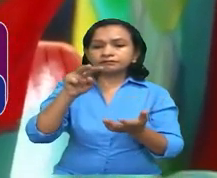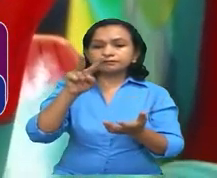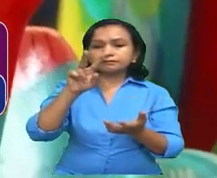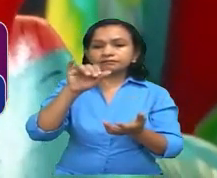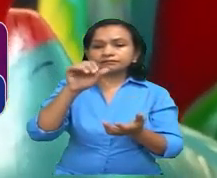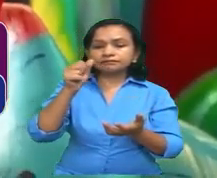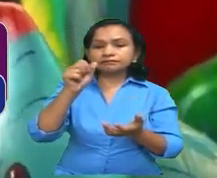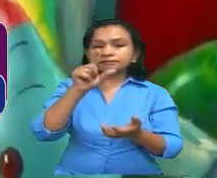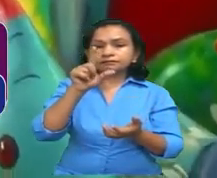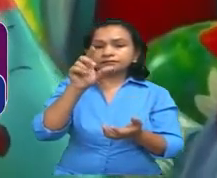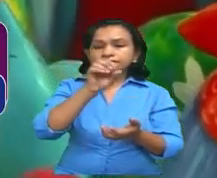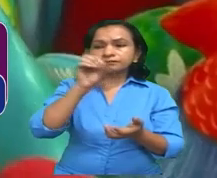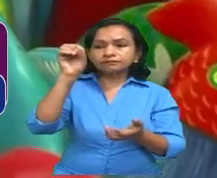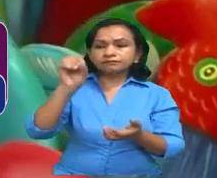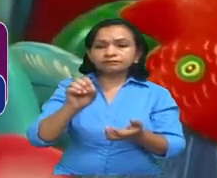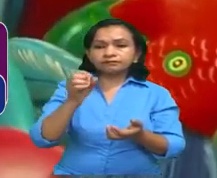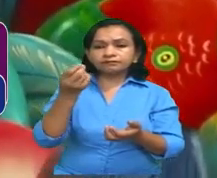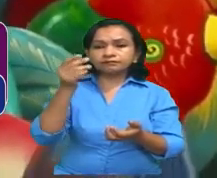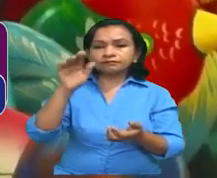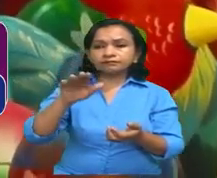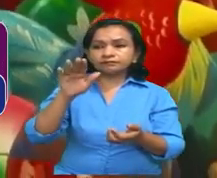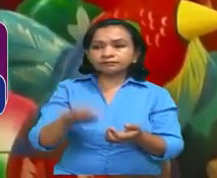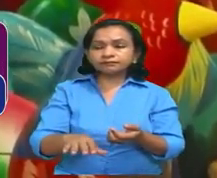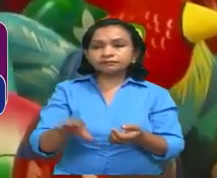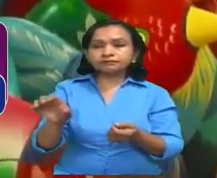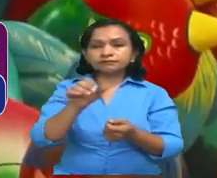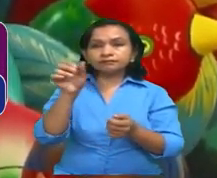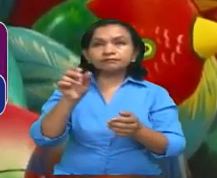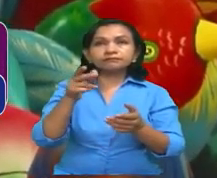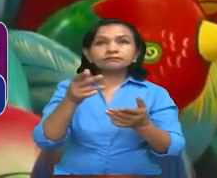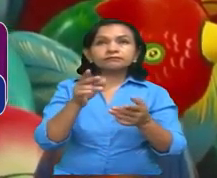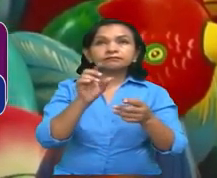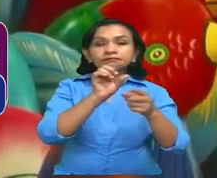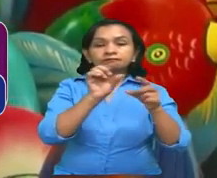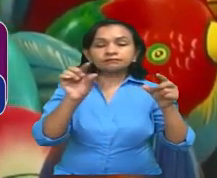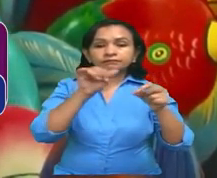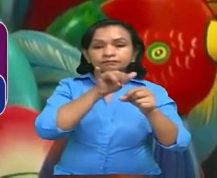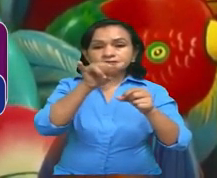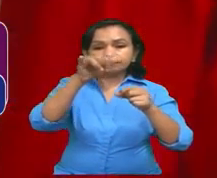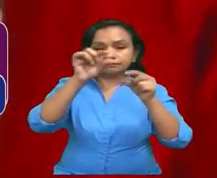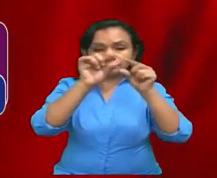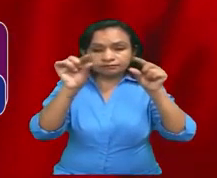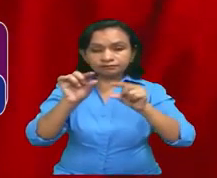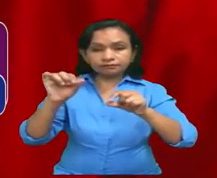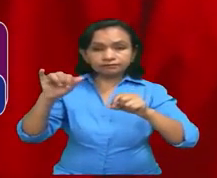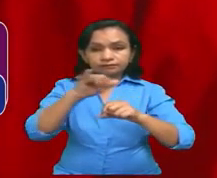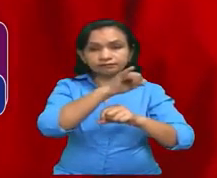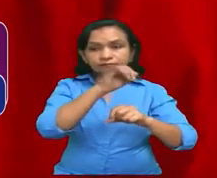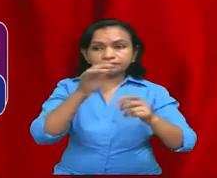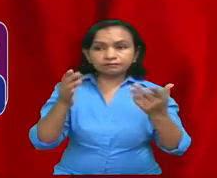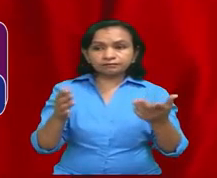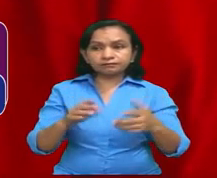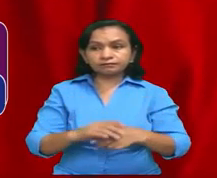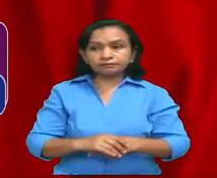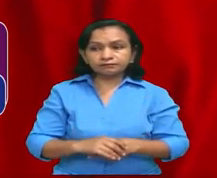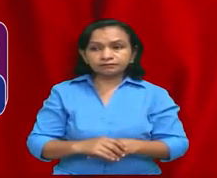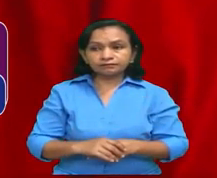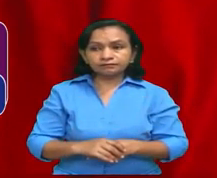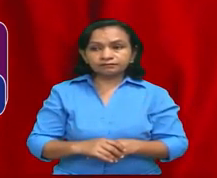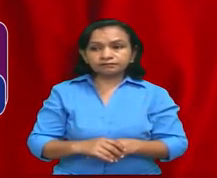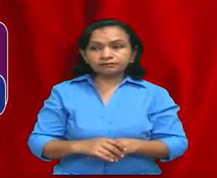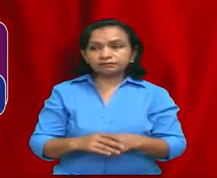y incentivar en otros países para que nos visiten. Y ya que me hablas de costo, entiendo que los boletos de